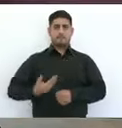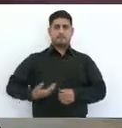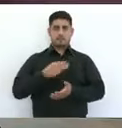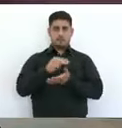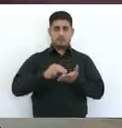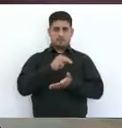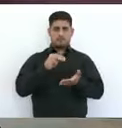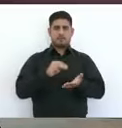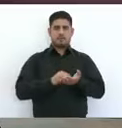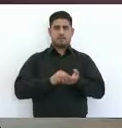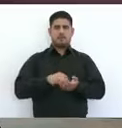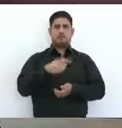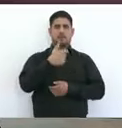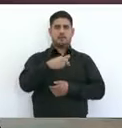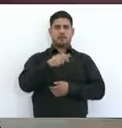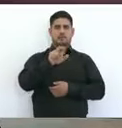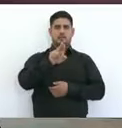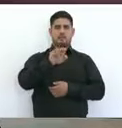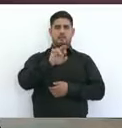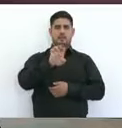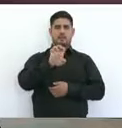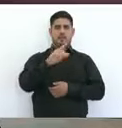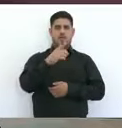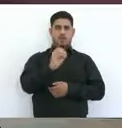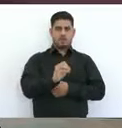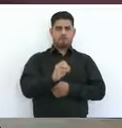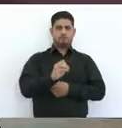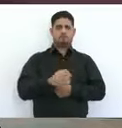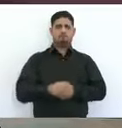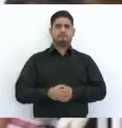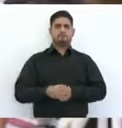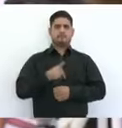Presidente Municipal de Quiriego, Juan Ignacio Zazueta Ruiz.